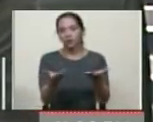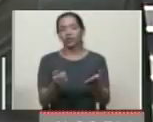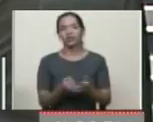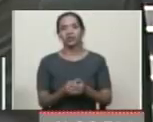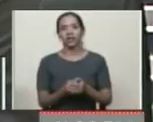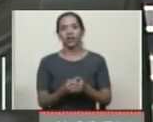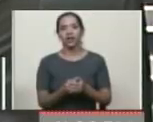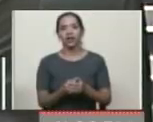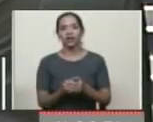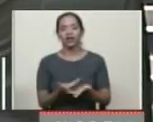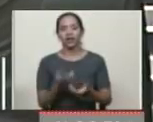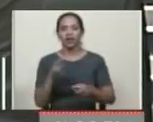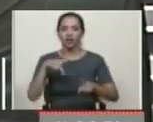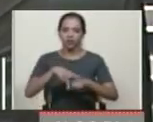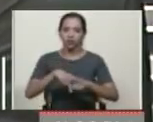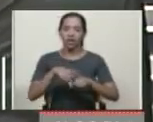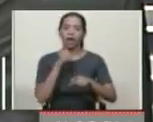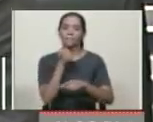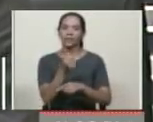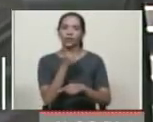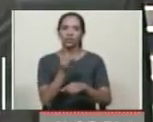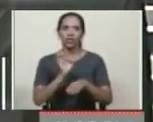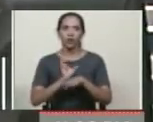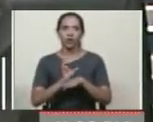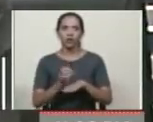enjuiciando a Julian Assange. Por ahí